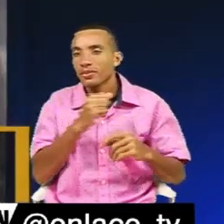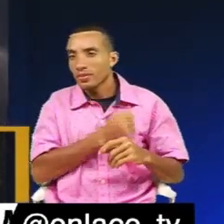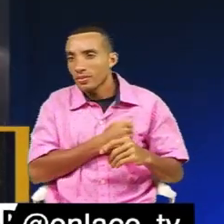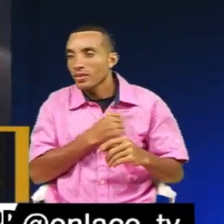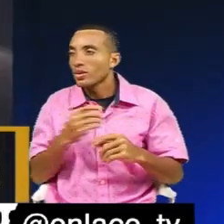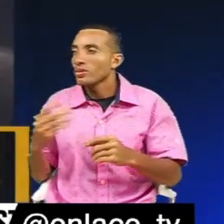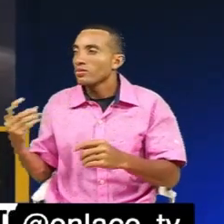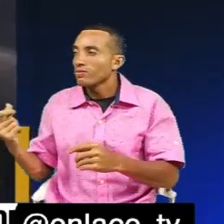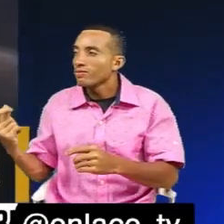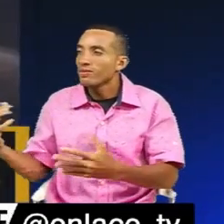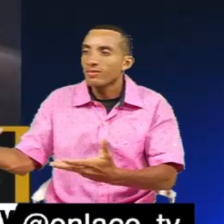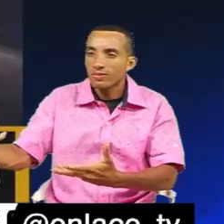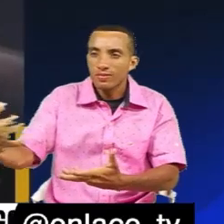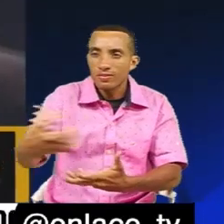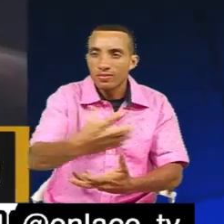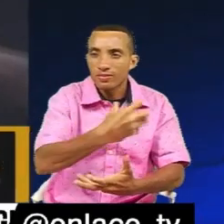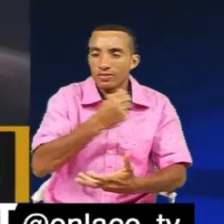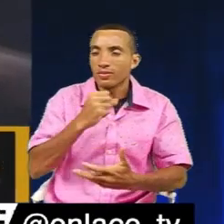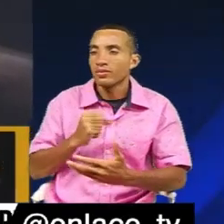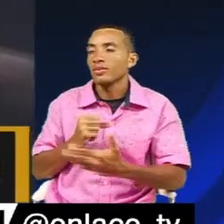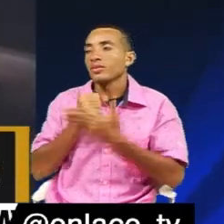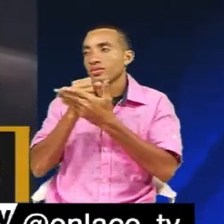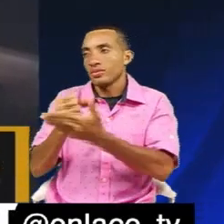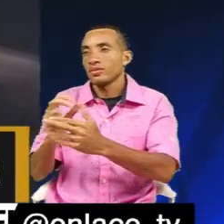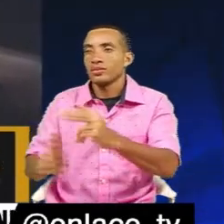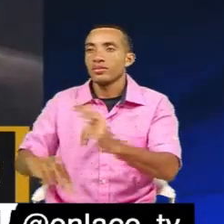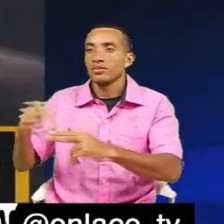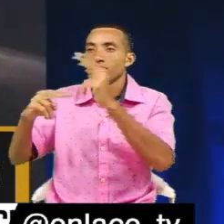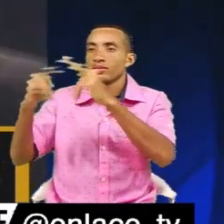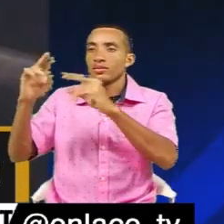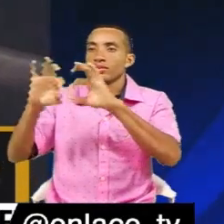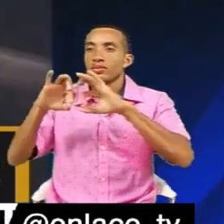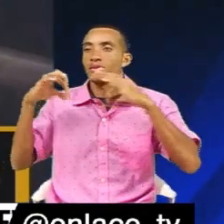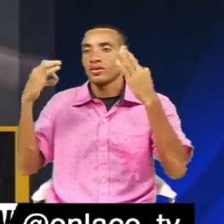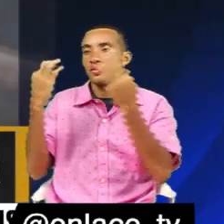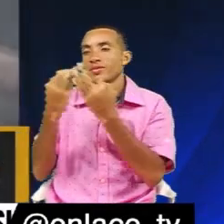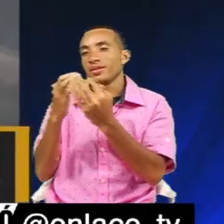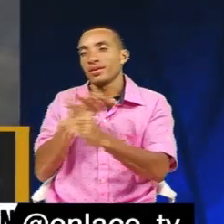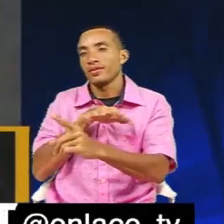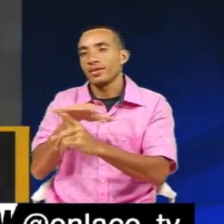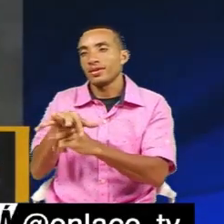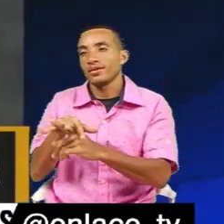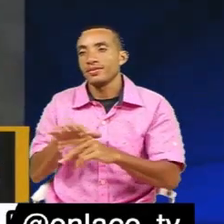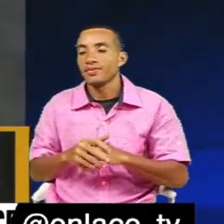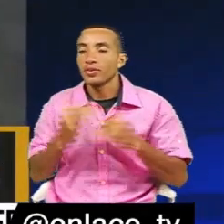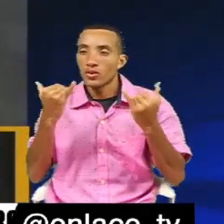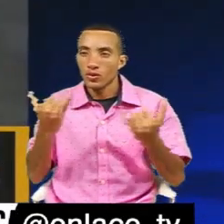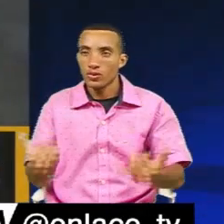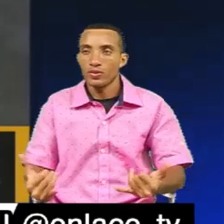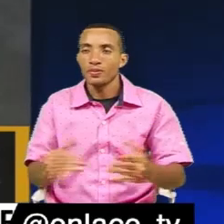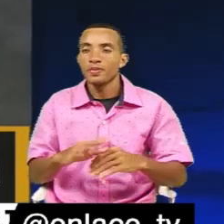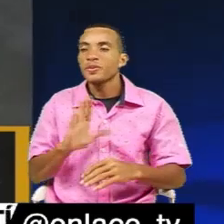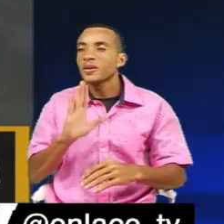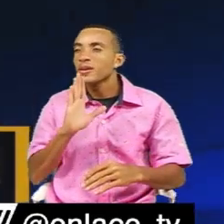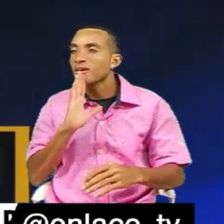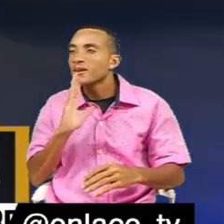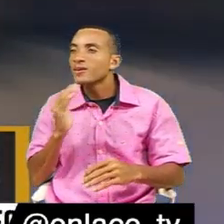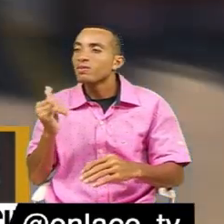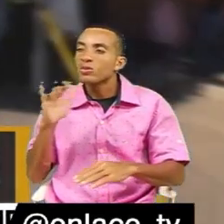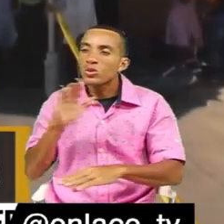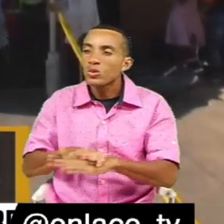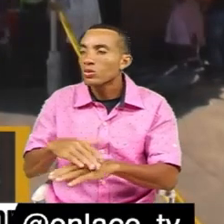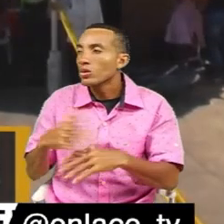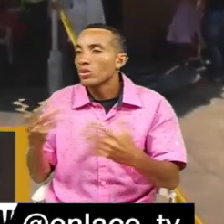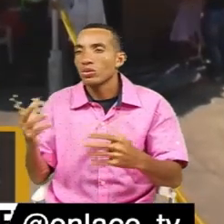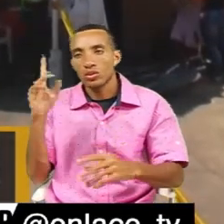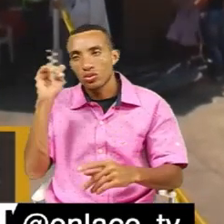recolectar recursos económicos y ayudar a reconstruir la vivienda de la familia damnificada. Aún se desconoce qué pudo ocasionar el fuego. El